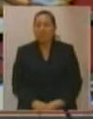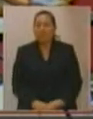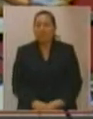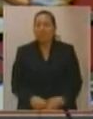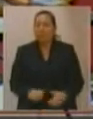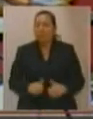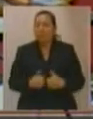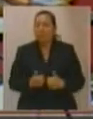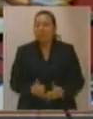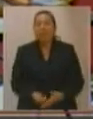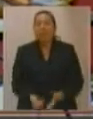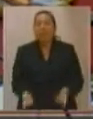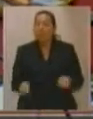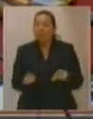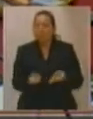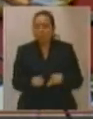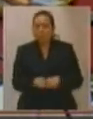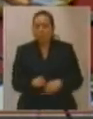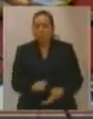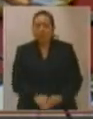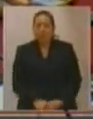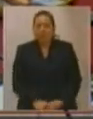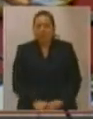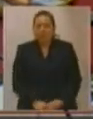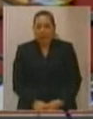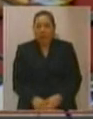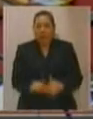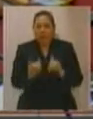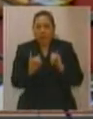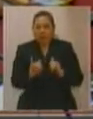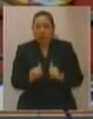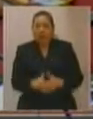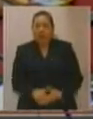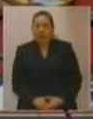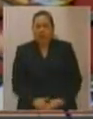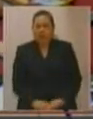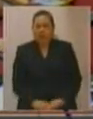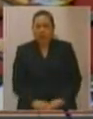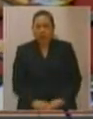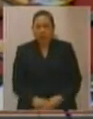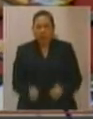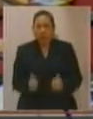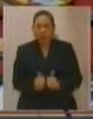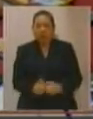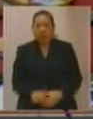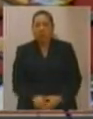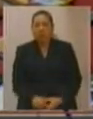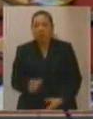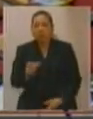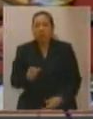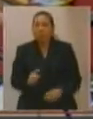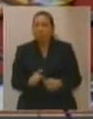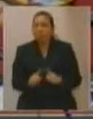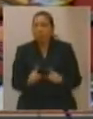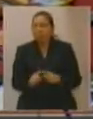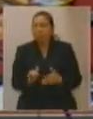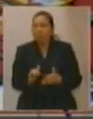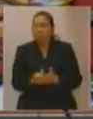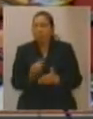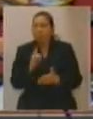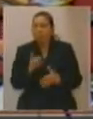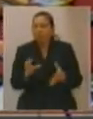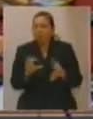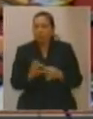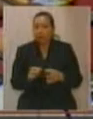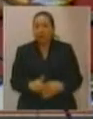de convivencia o de compañía estable, ¿no? Con una persona distinta, igual el que está en